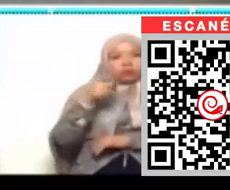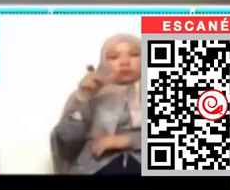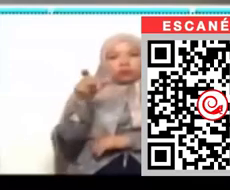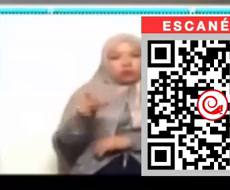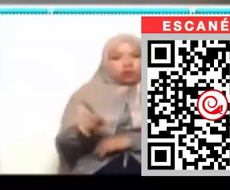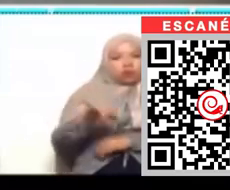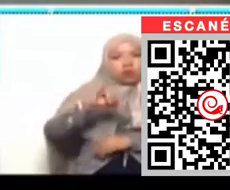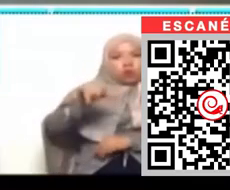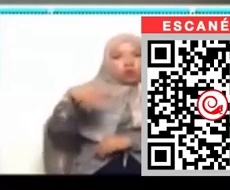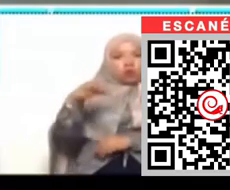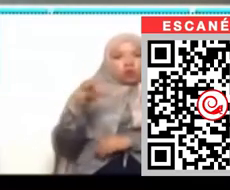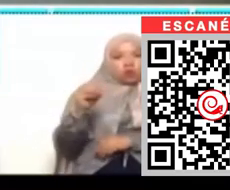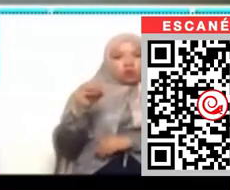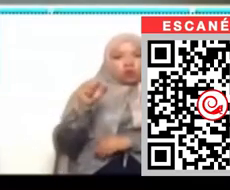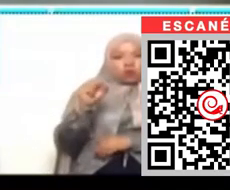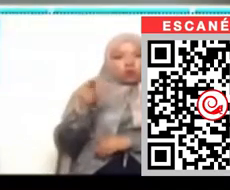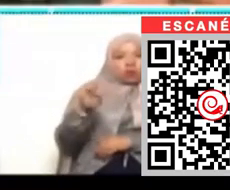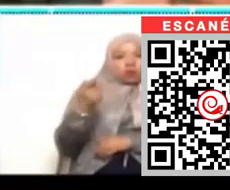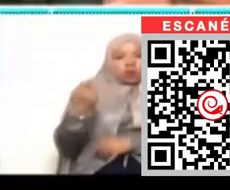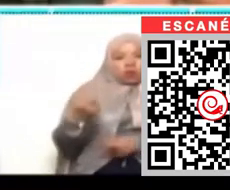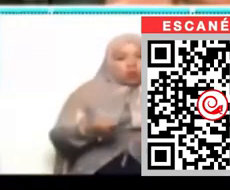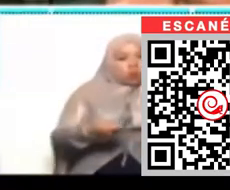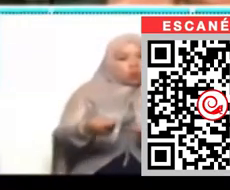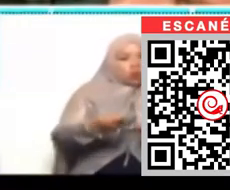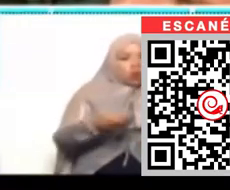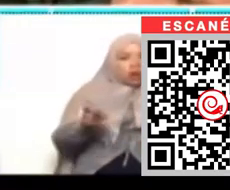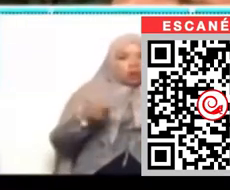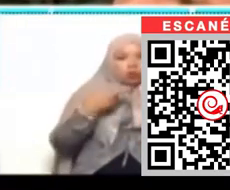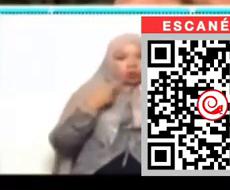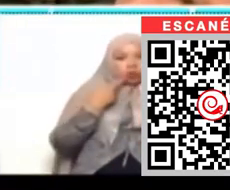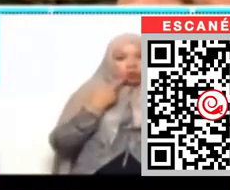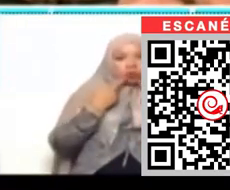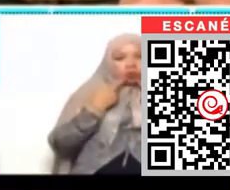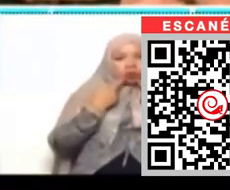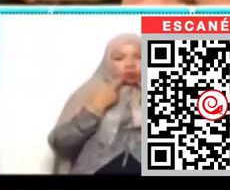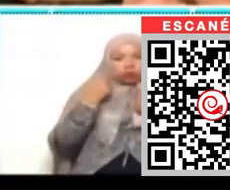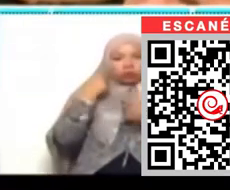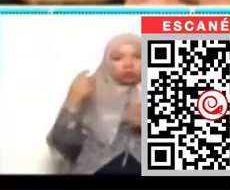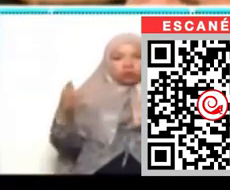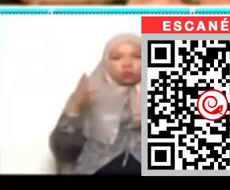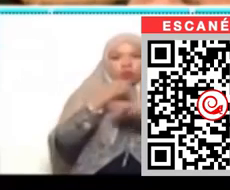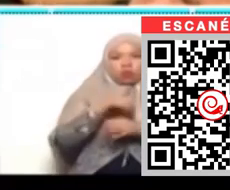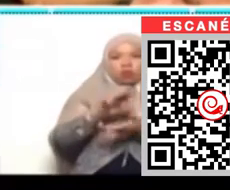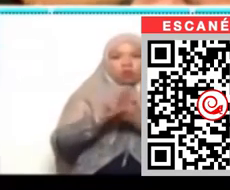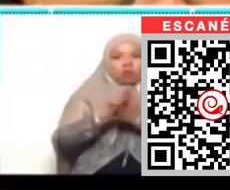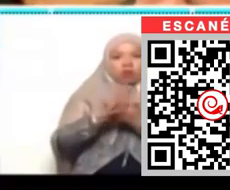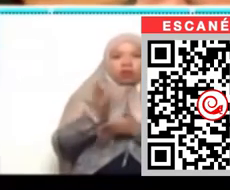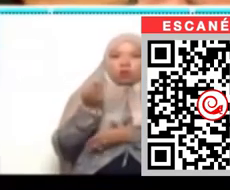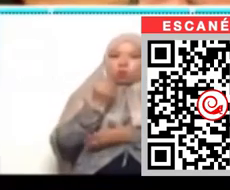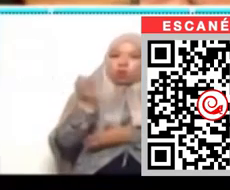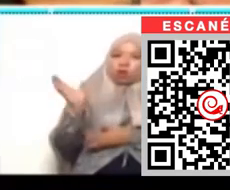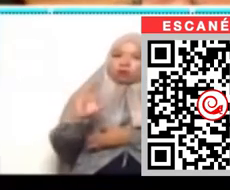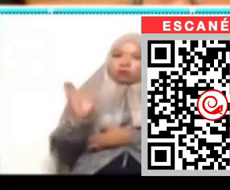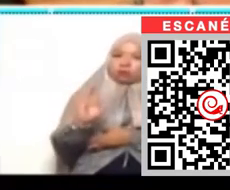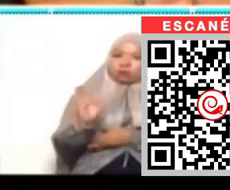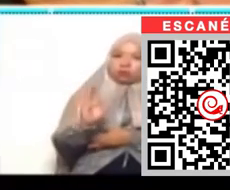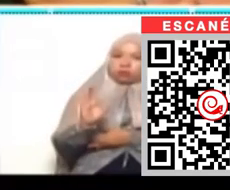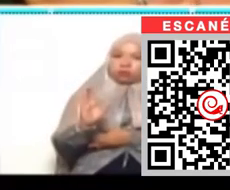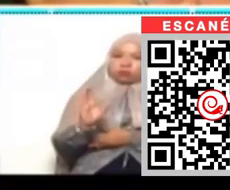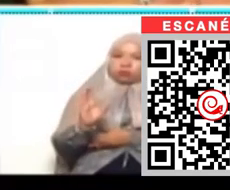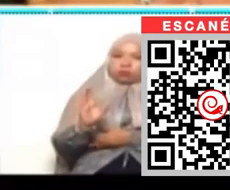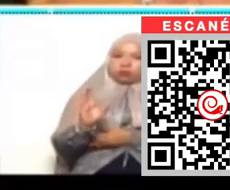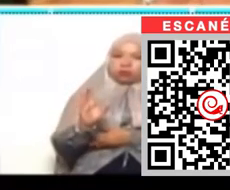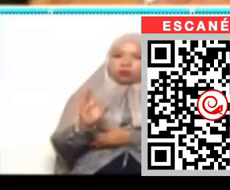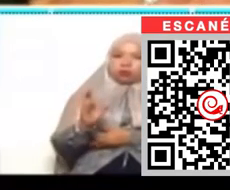Gobeya, porque siendo como era, él era mesonero en un restaurante de estos nocturnos, una arepera de Caracas, y de la noche a la mañana